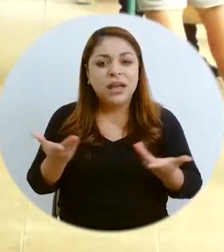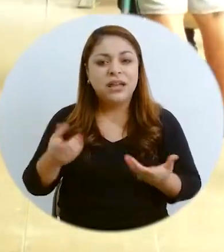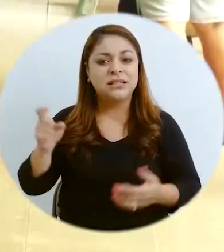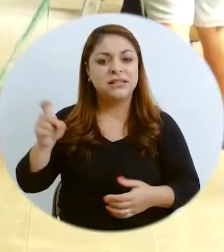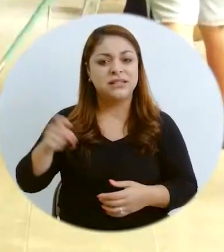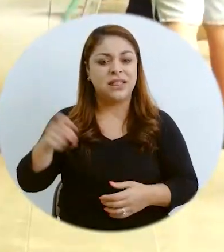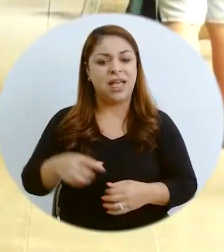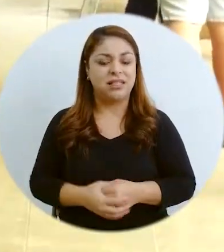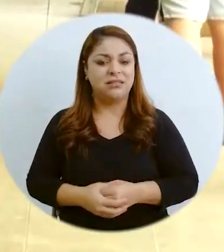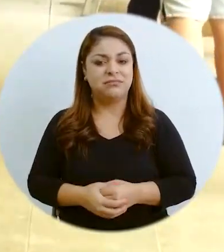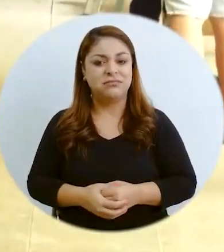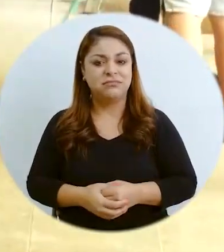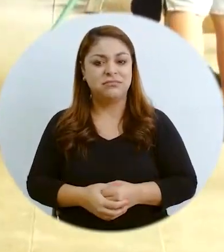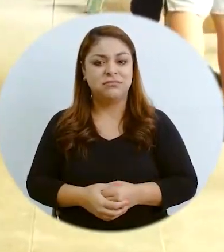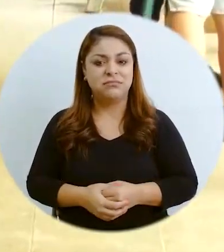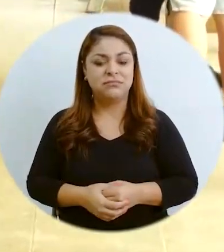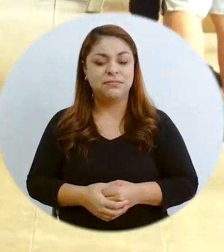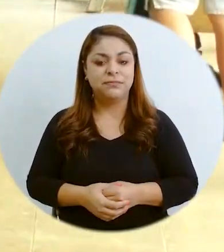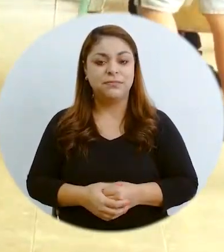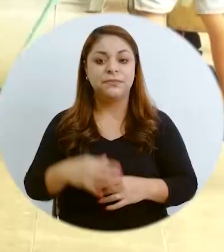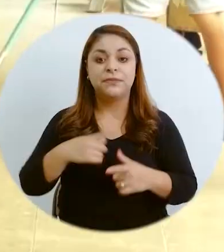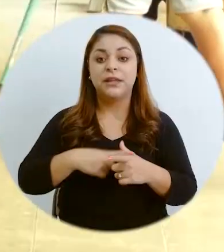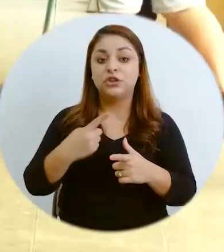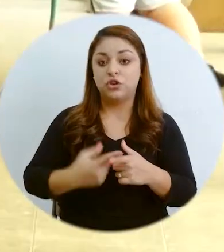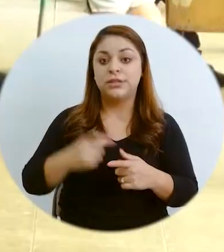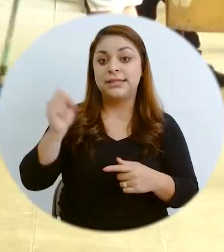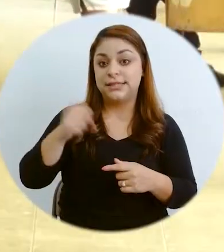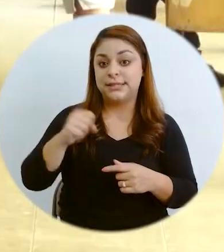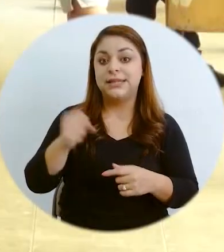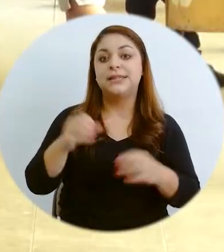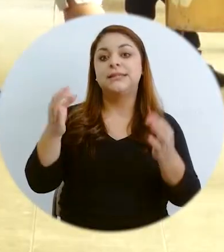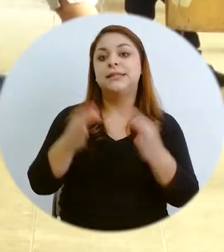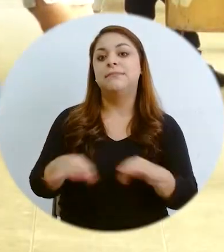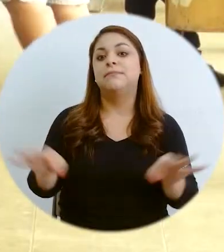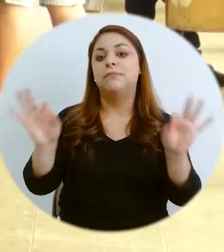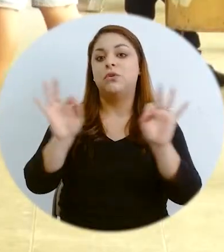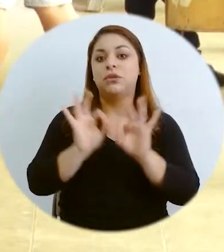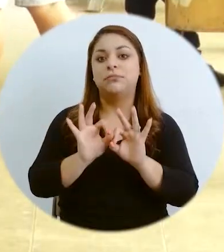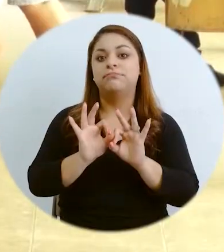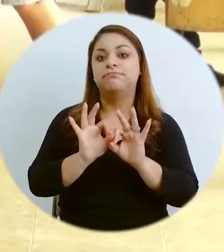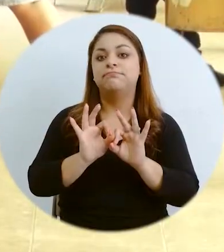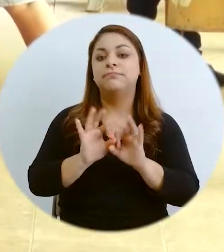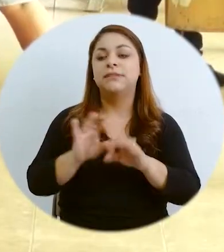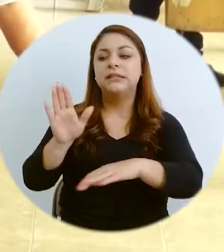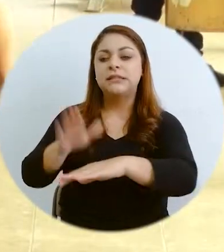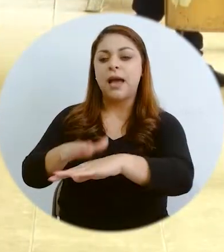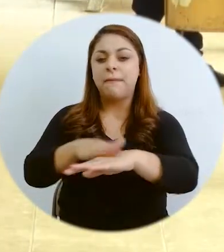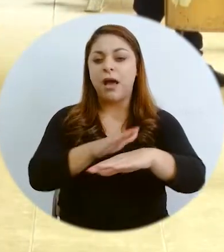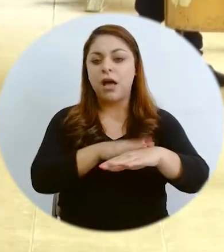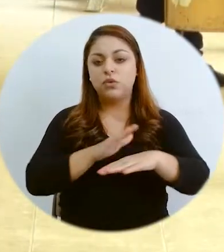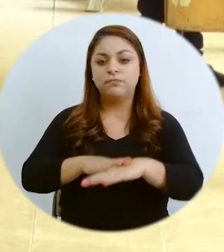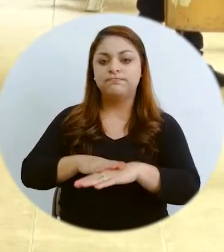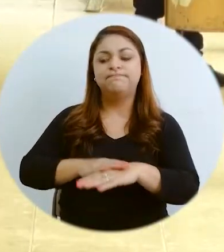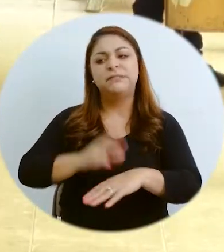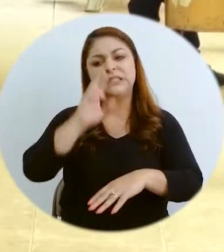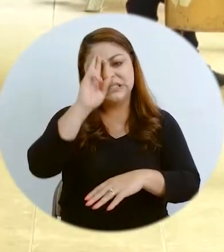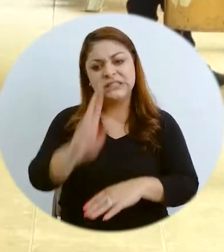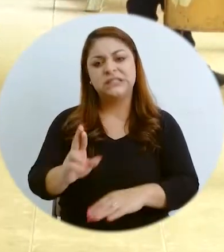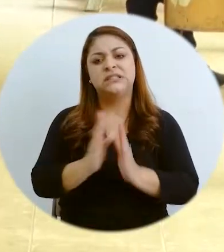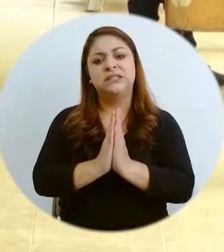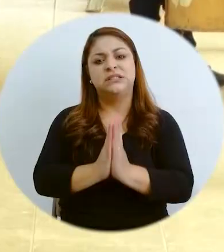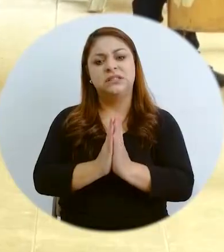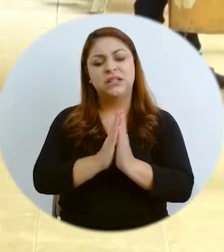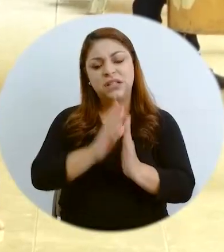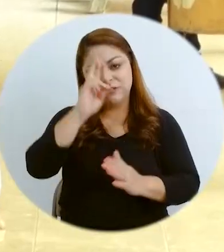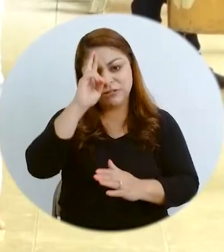¿Con qué necesidad? ¿Verdad? Entonces, sí es muy importante fundamental hacer un llamado y un